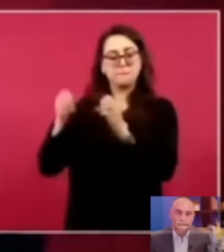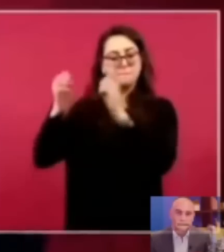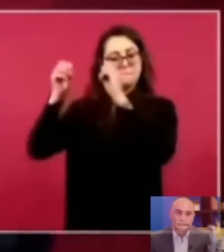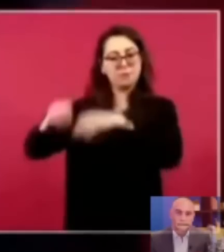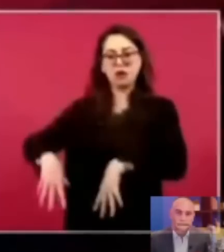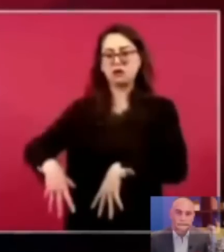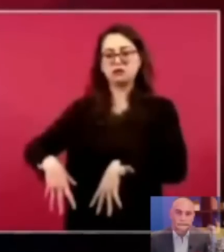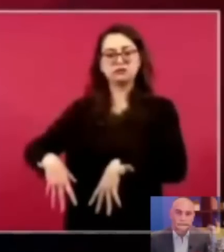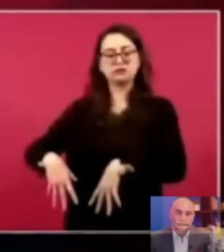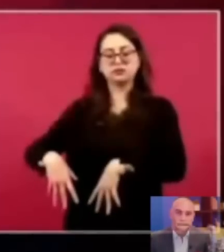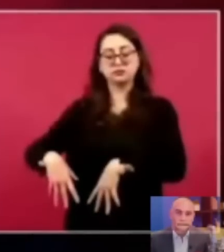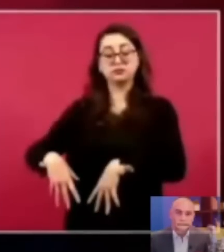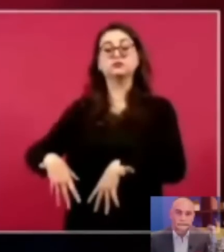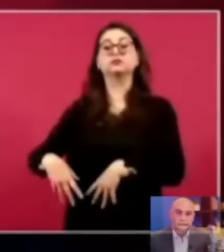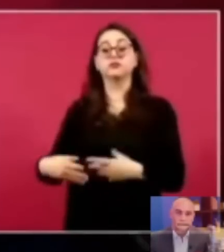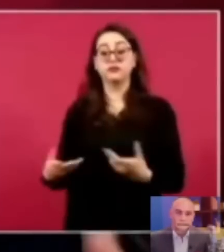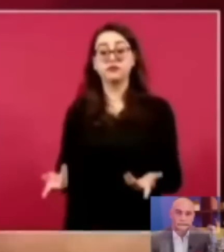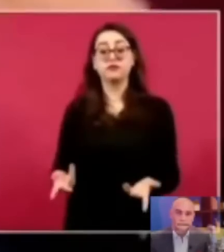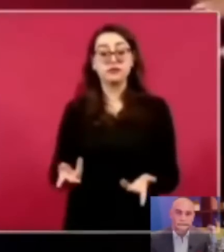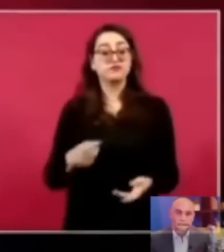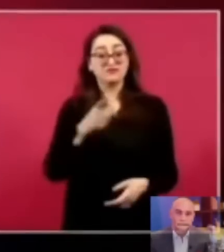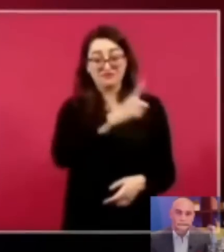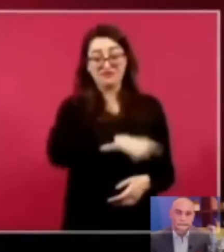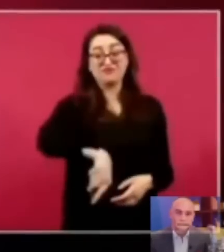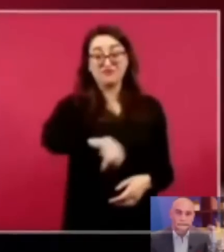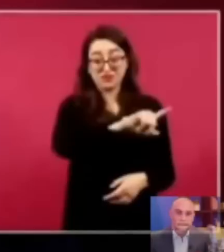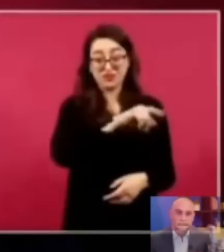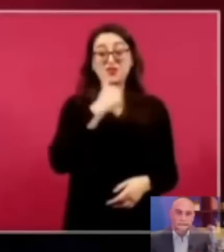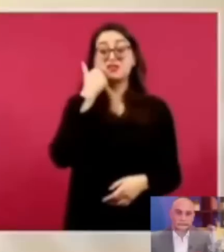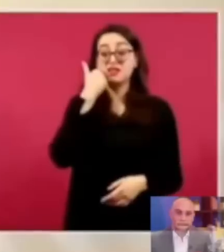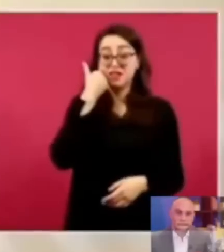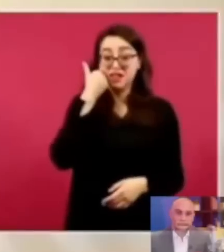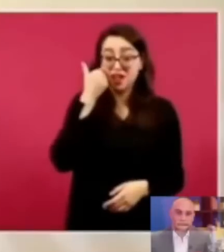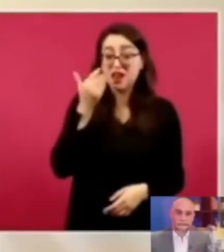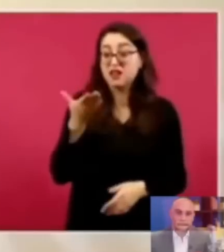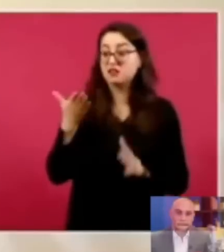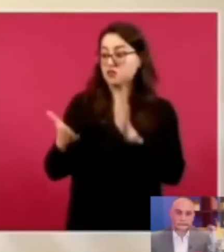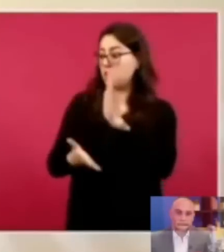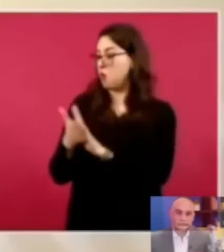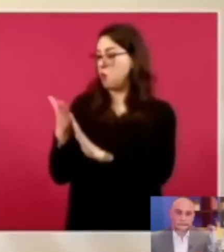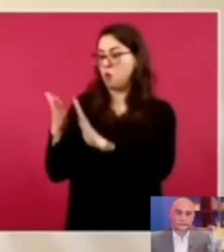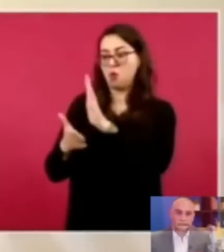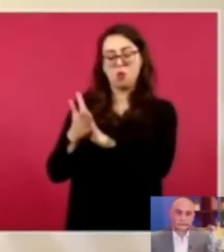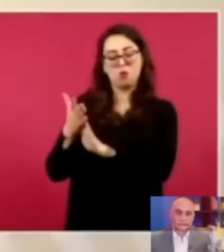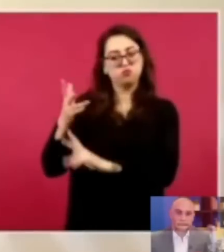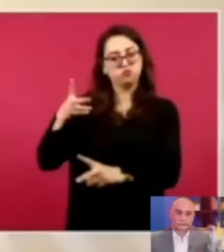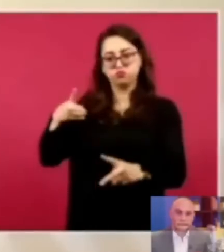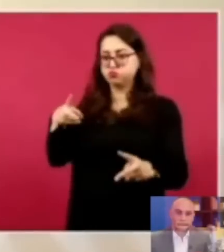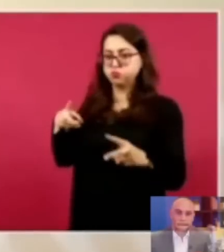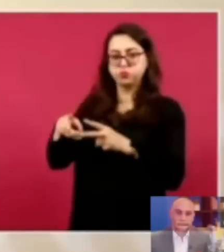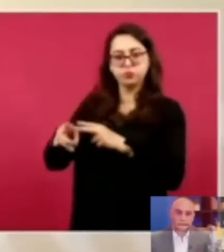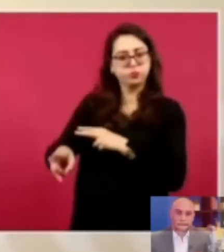como ha sido su intención no estoy inventando nada no estoy hablando al tanteo